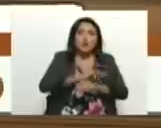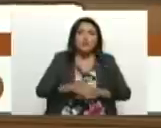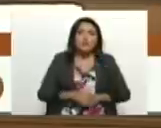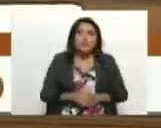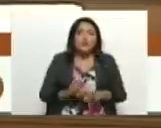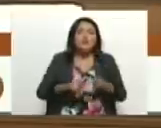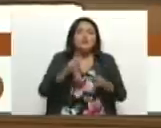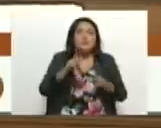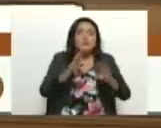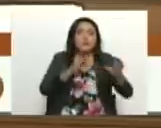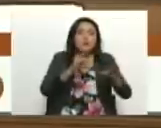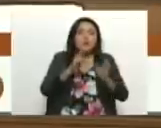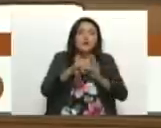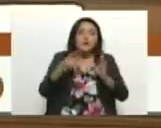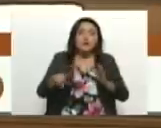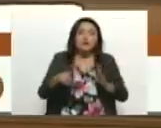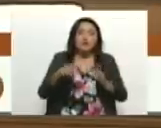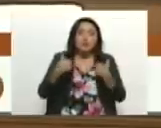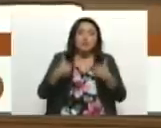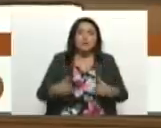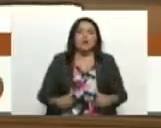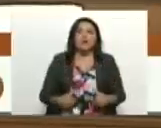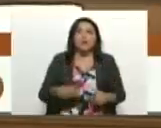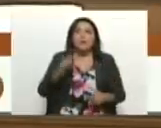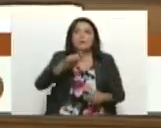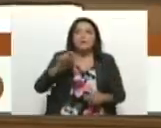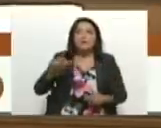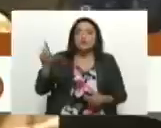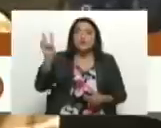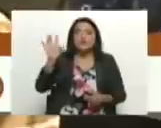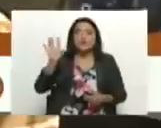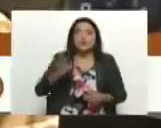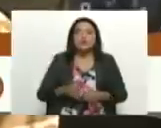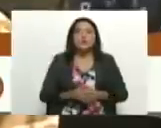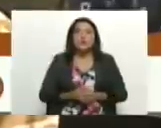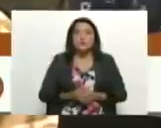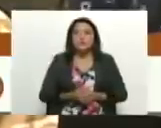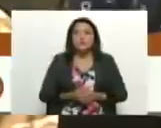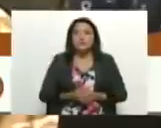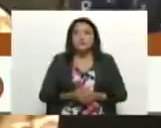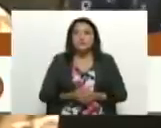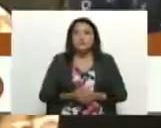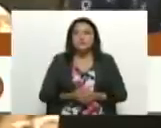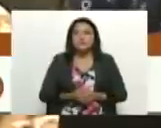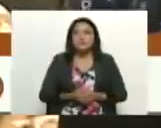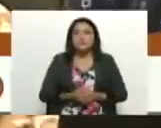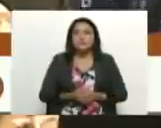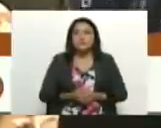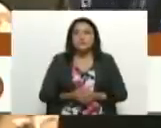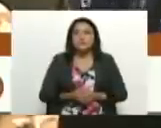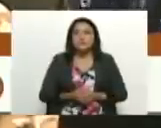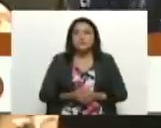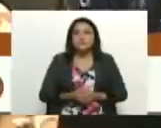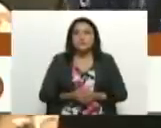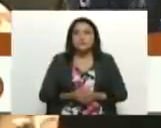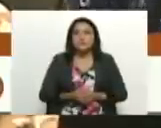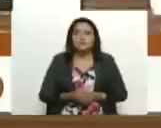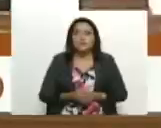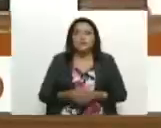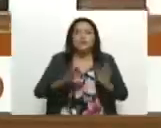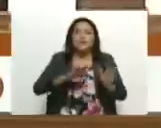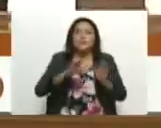humanos de los ciudadanos y las ciudadanas, garantizar el adecuado funcionamiento de servicios públicos de calidad,